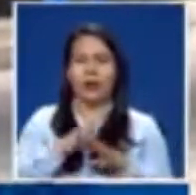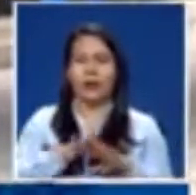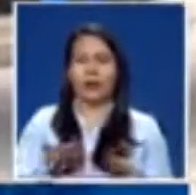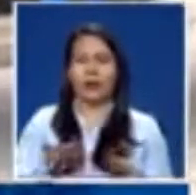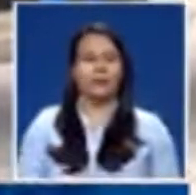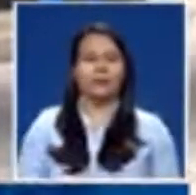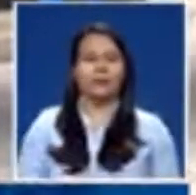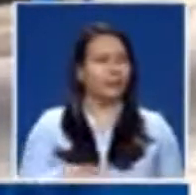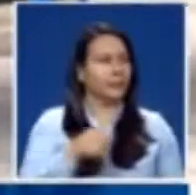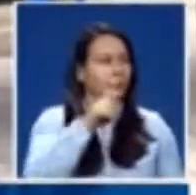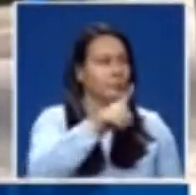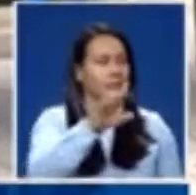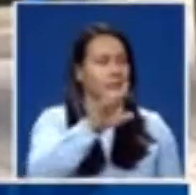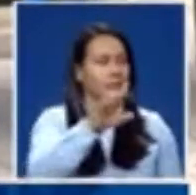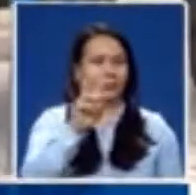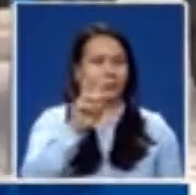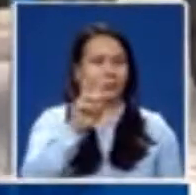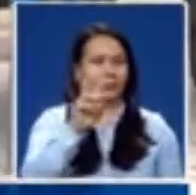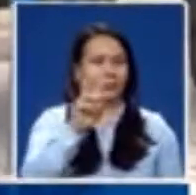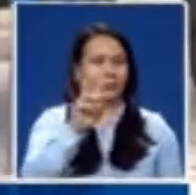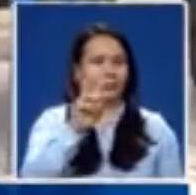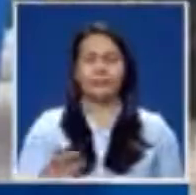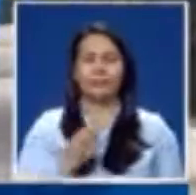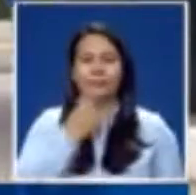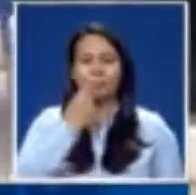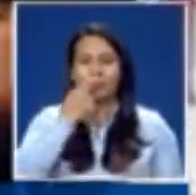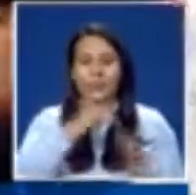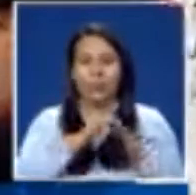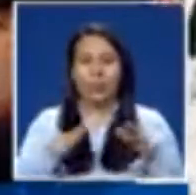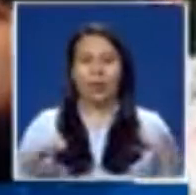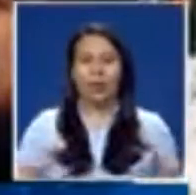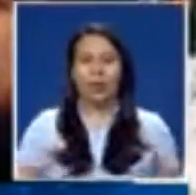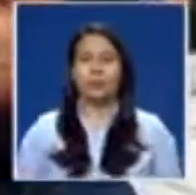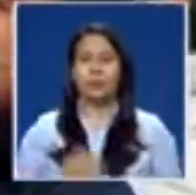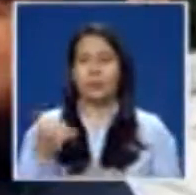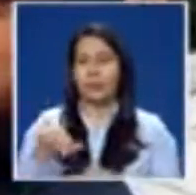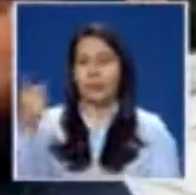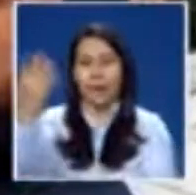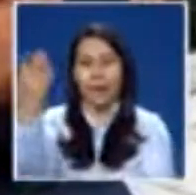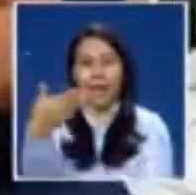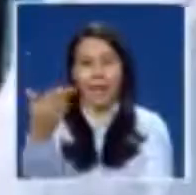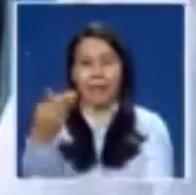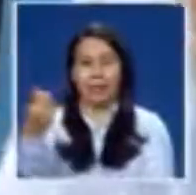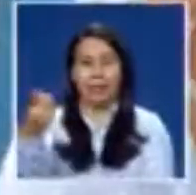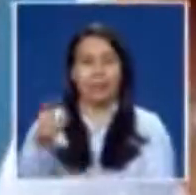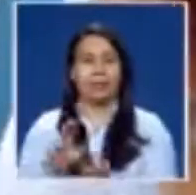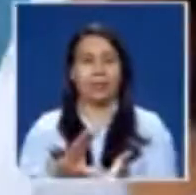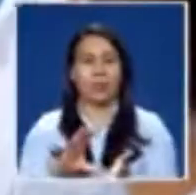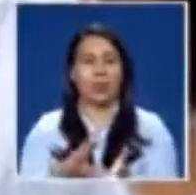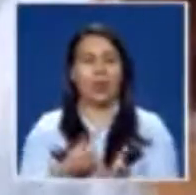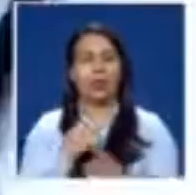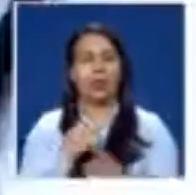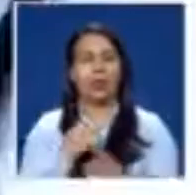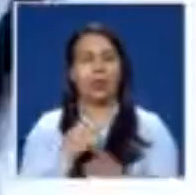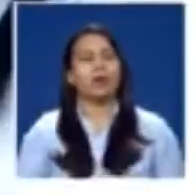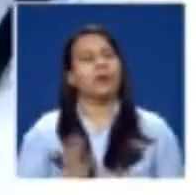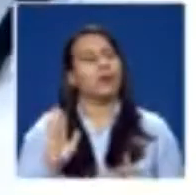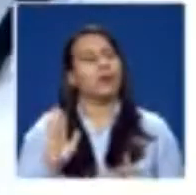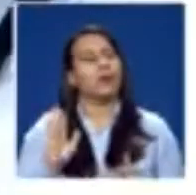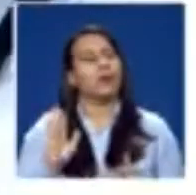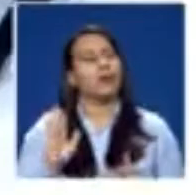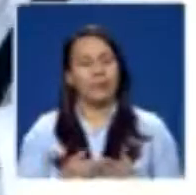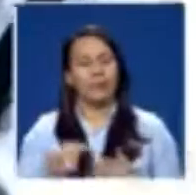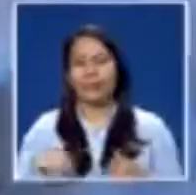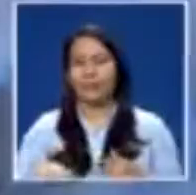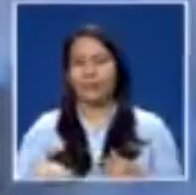cuales 192 han requerido oxigenoterapia. Por su parte, la alcaldesa de la ciudad, Cintia Viteri, asegura que con